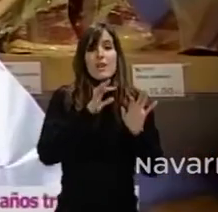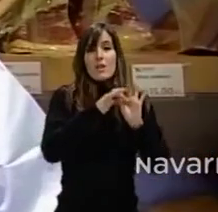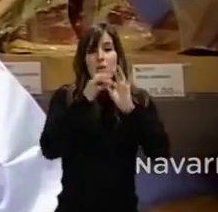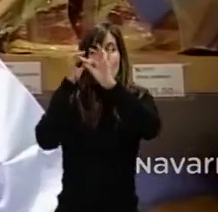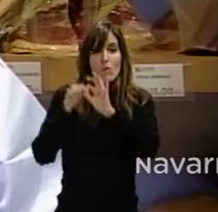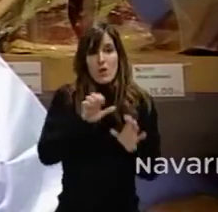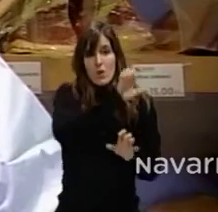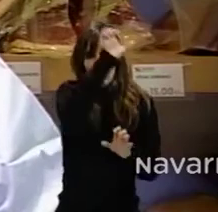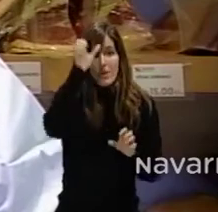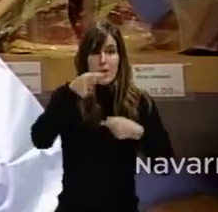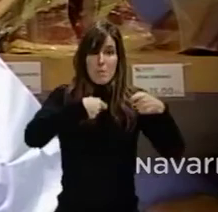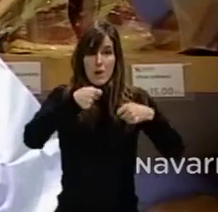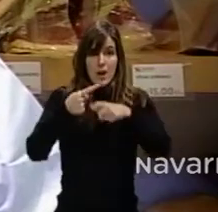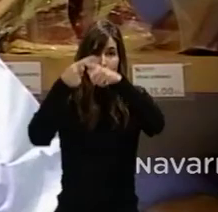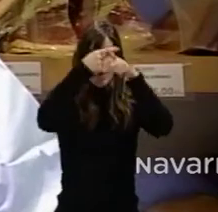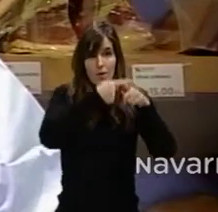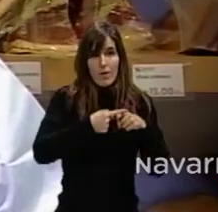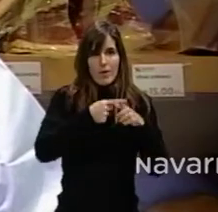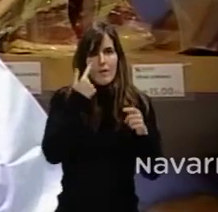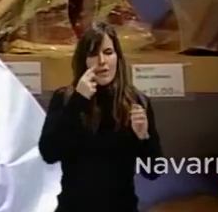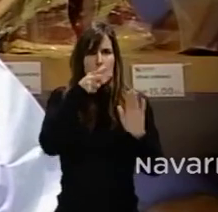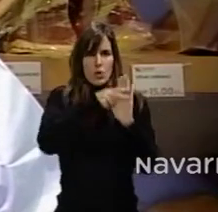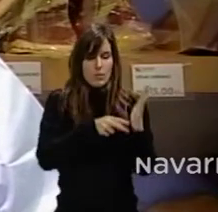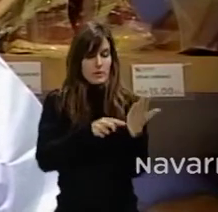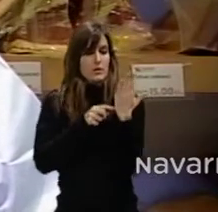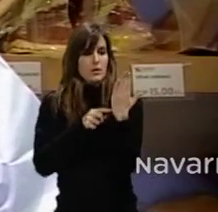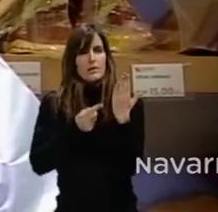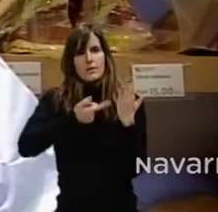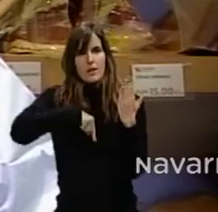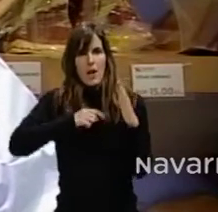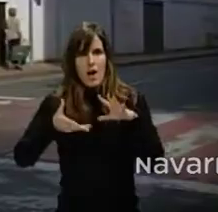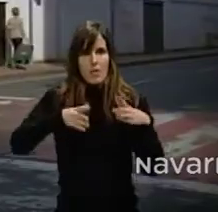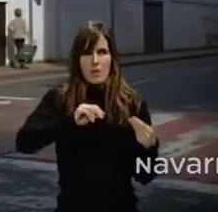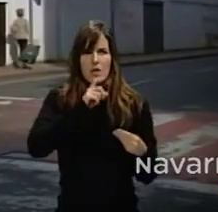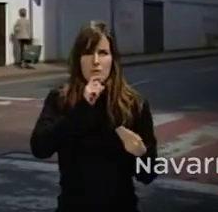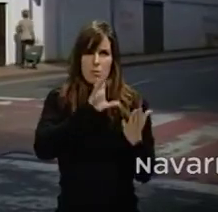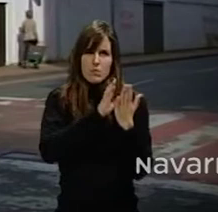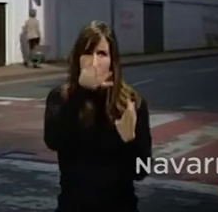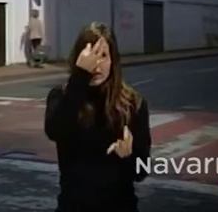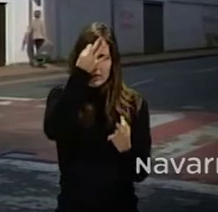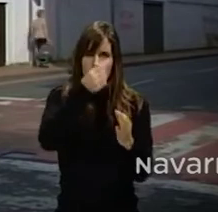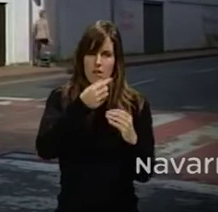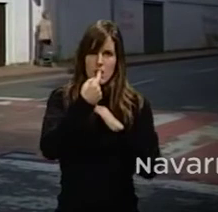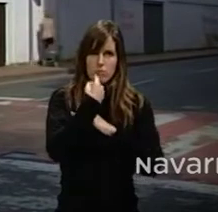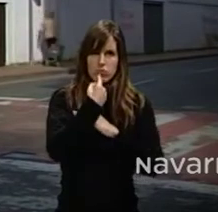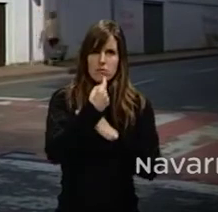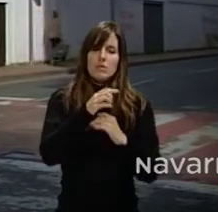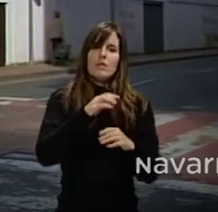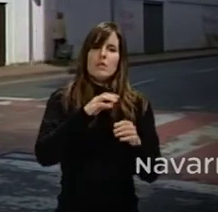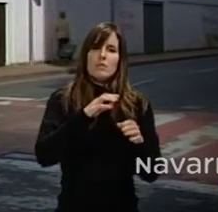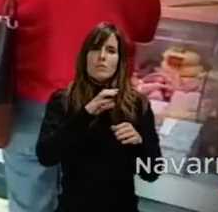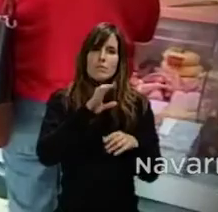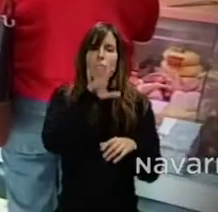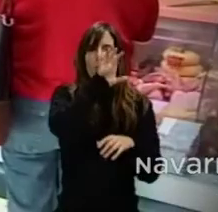común y nos encontramos con unas situaciones muy curiosas de unas exigencias que por parte de la comunidad